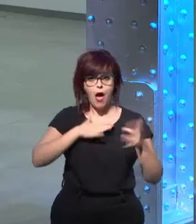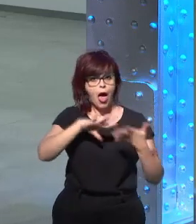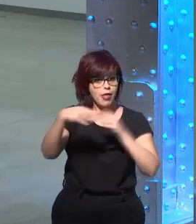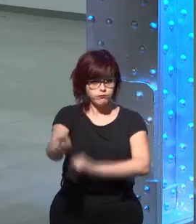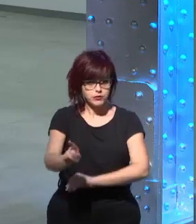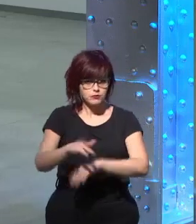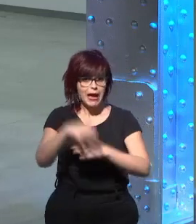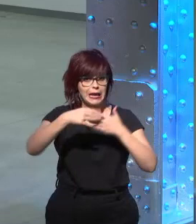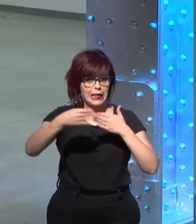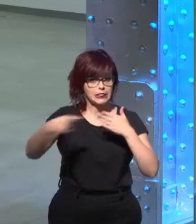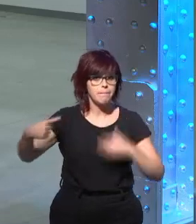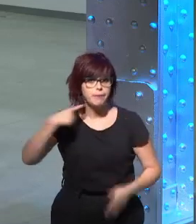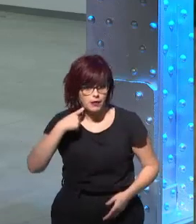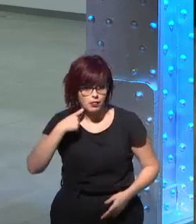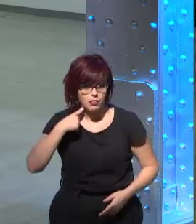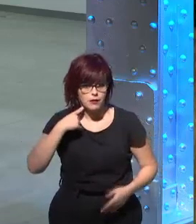dispositivos.